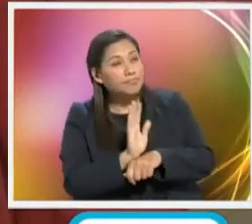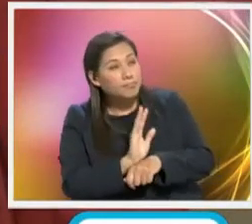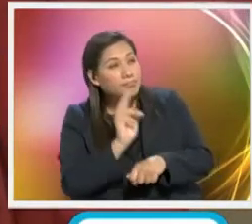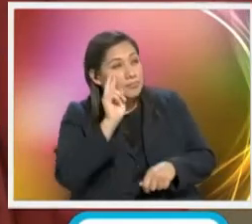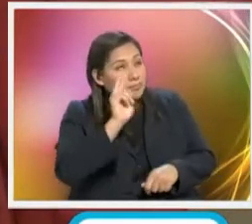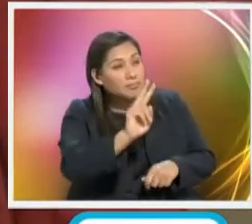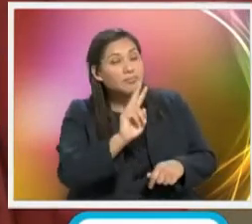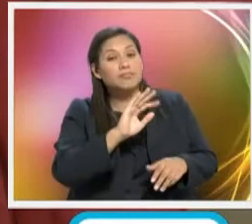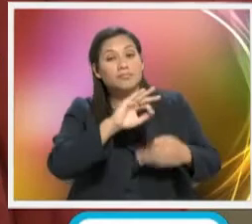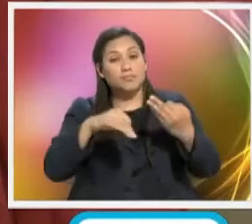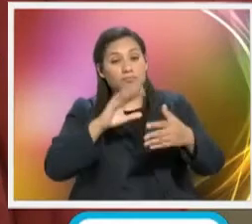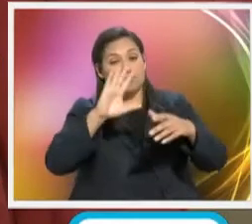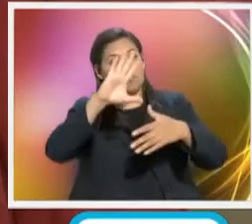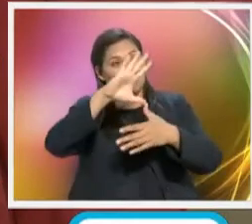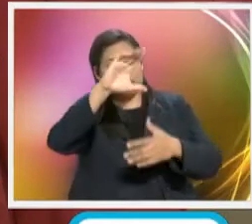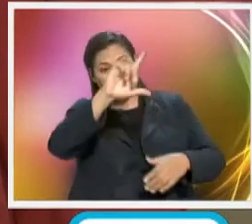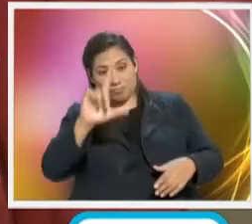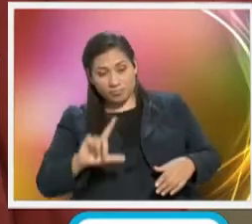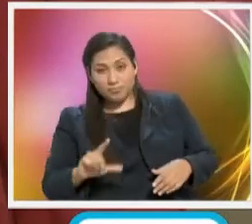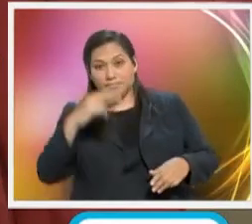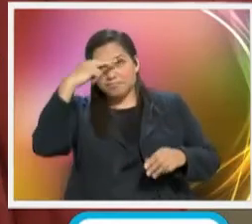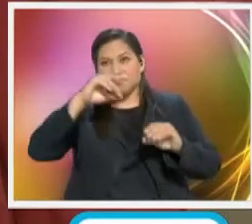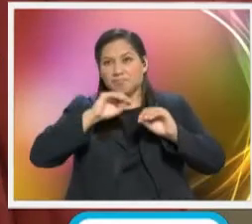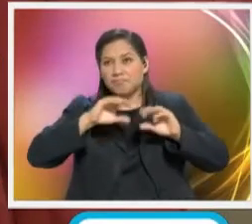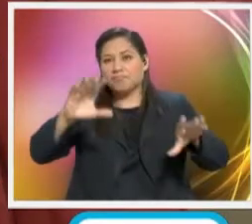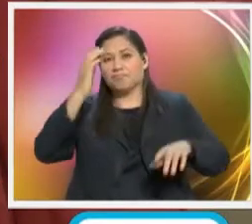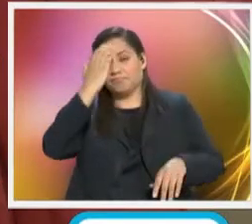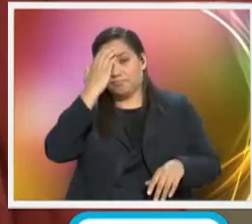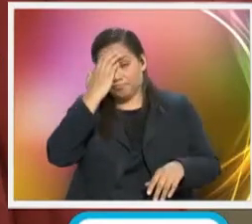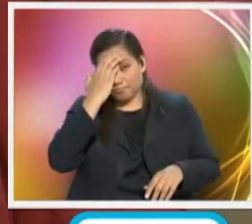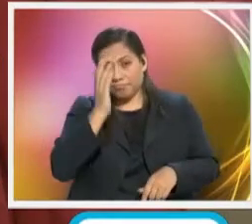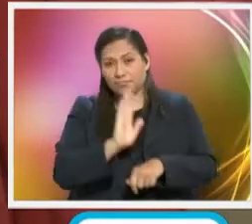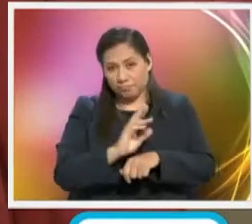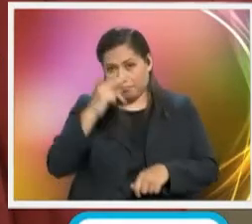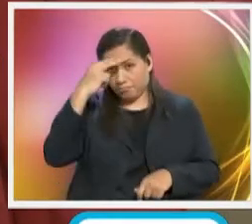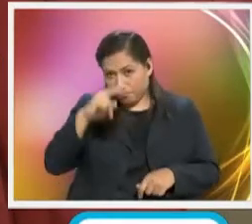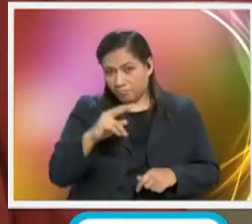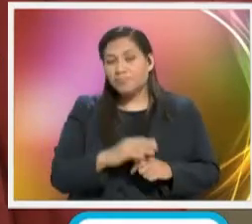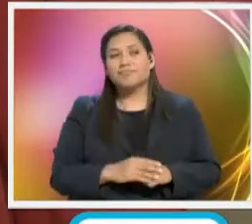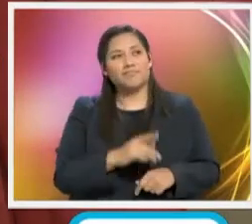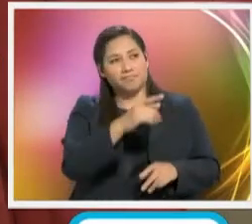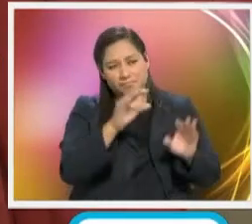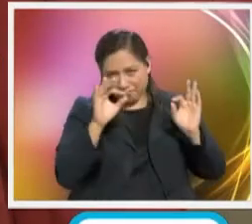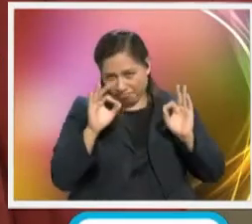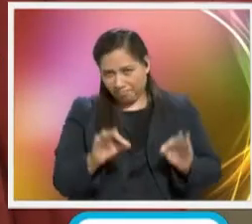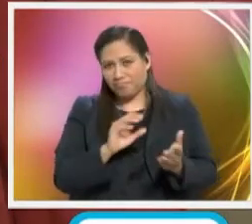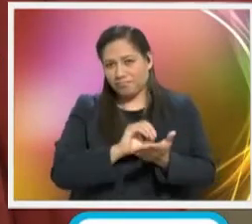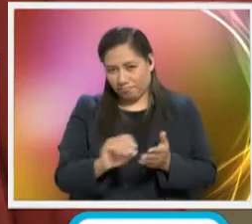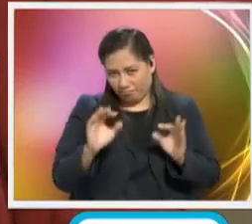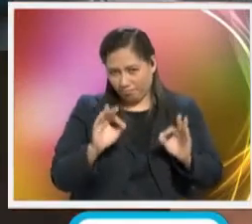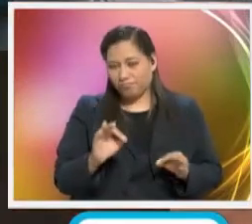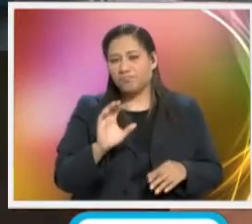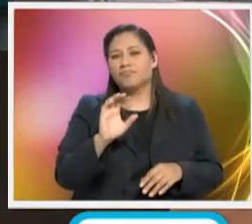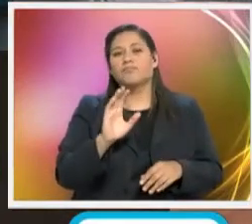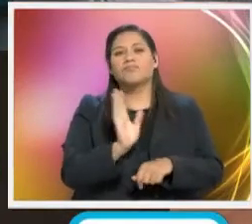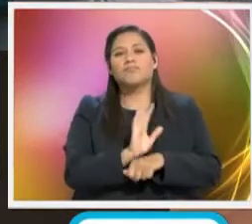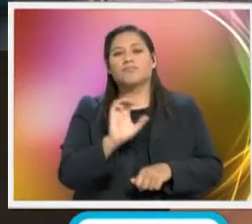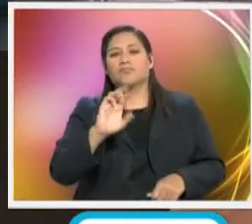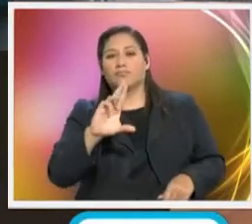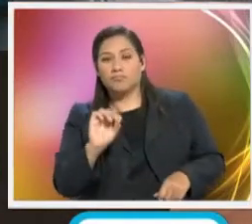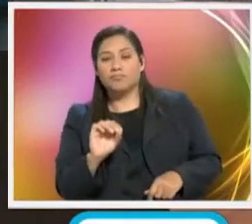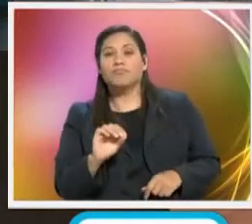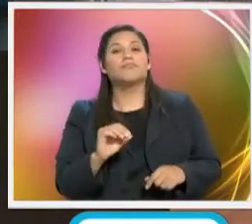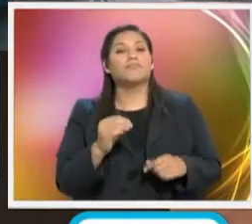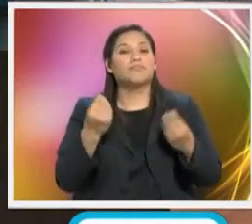todo el continente, que dio a conocer a México y al cine mexicano en todos lados, es la original época de oro, digámoslo así. Pues no